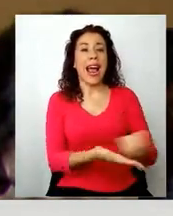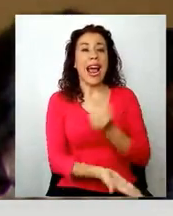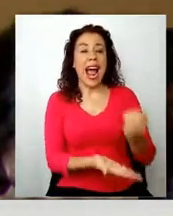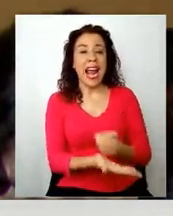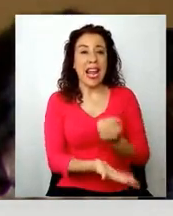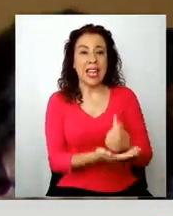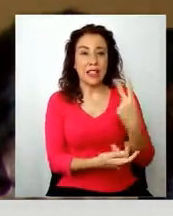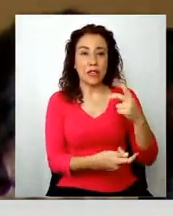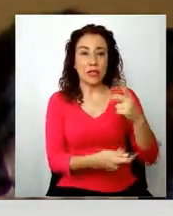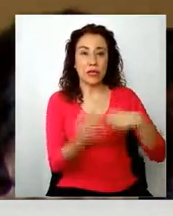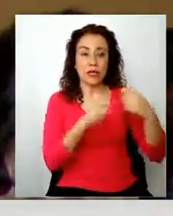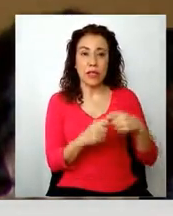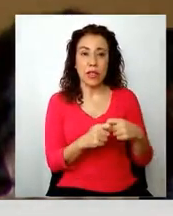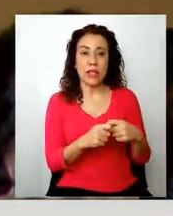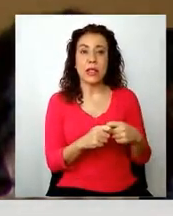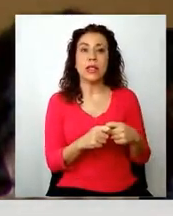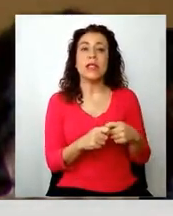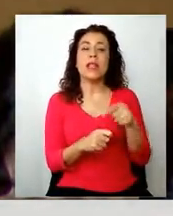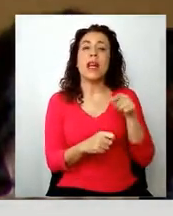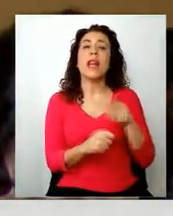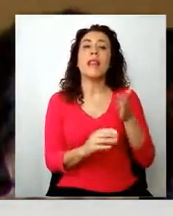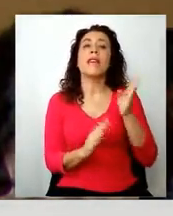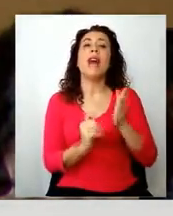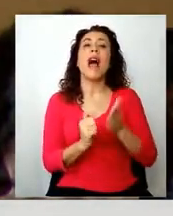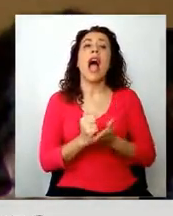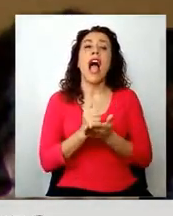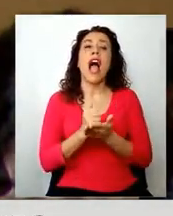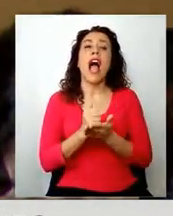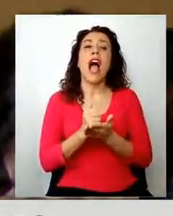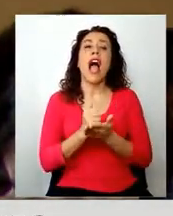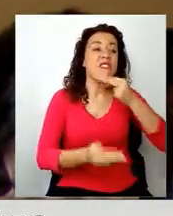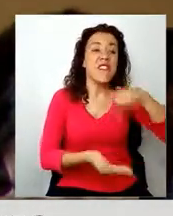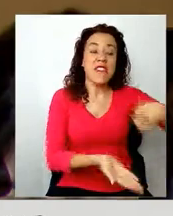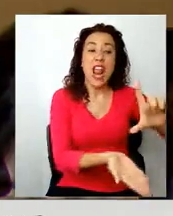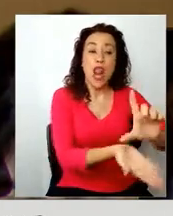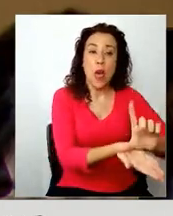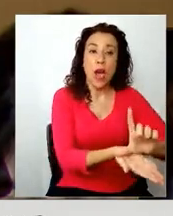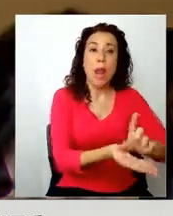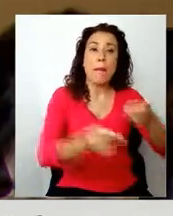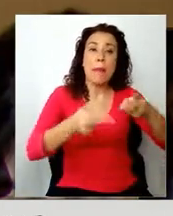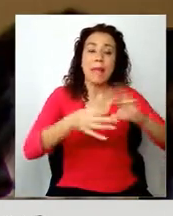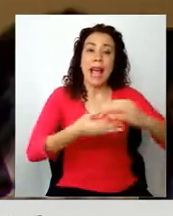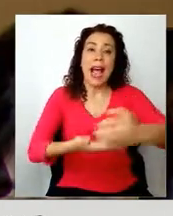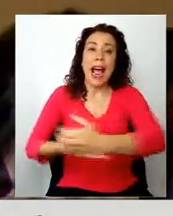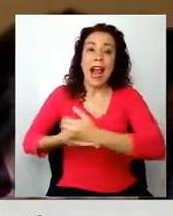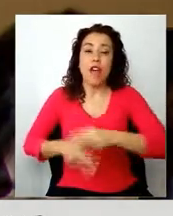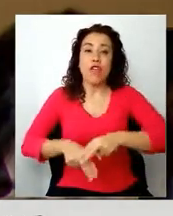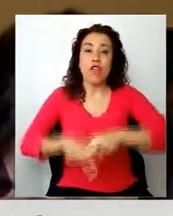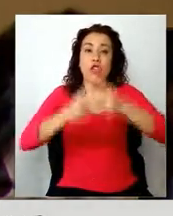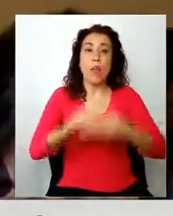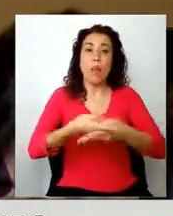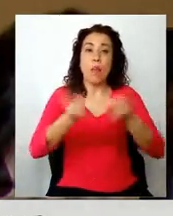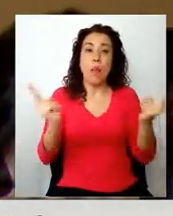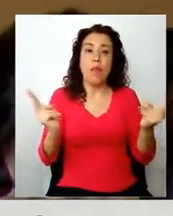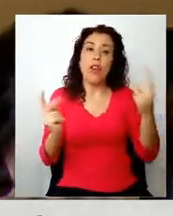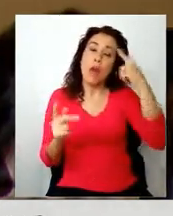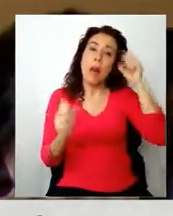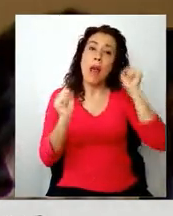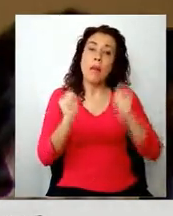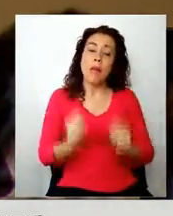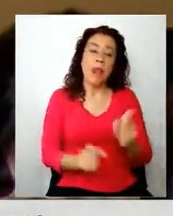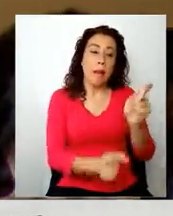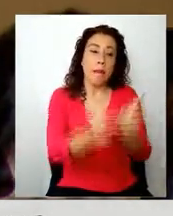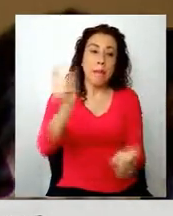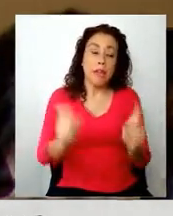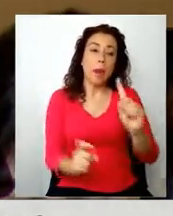preferentemente en ayuda de las comunidades locales y permita recaudar fondos públicos a fin de poner a las personas por delante